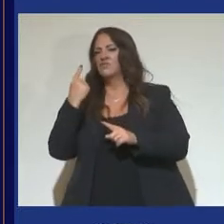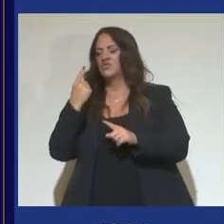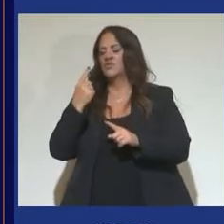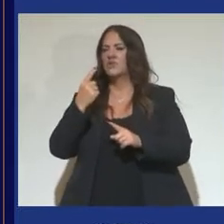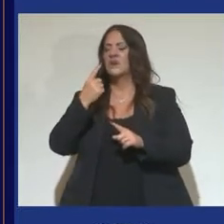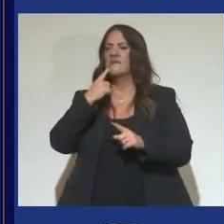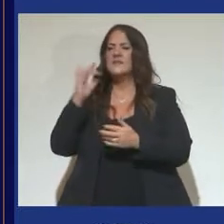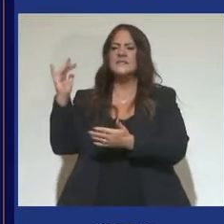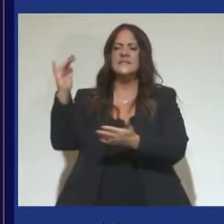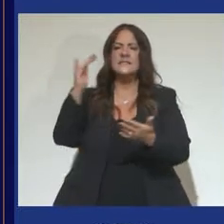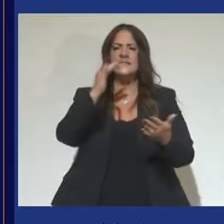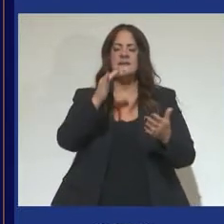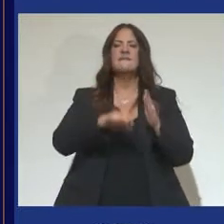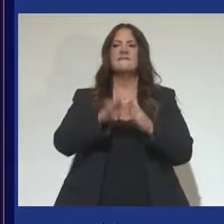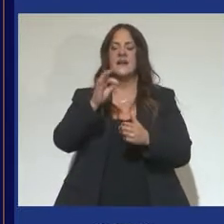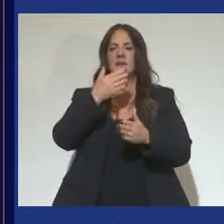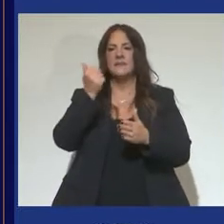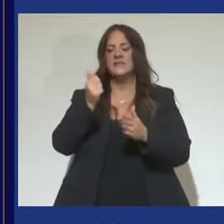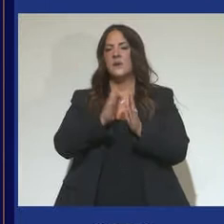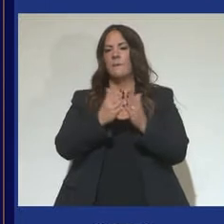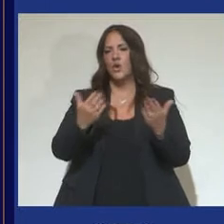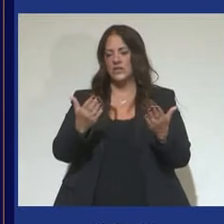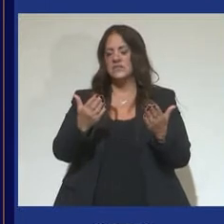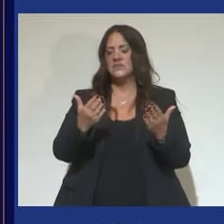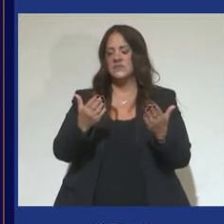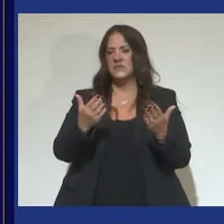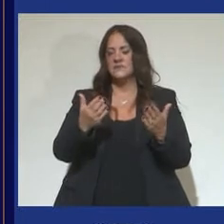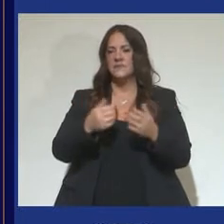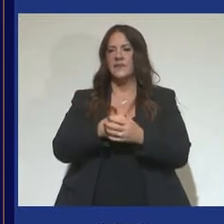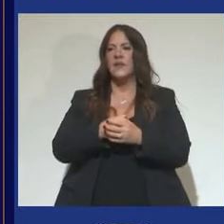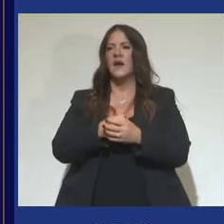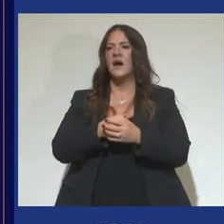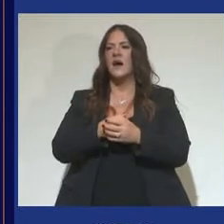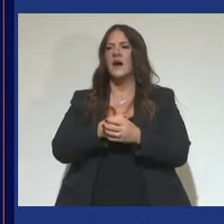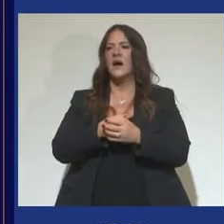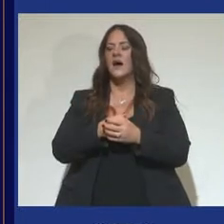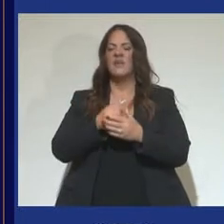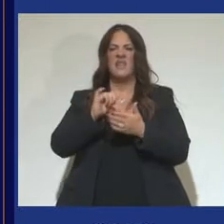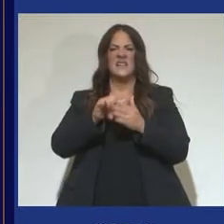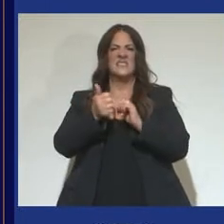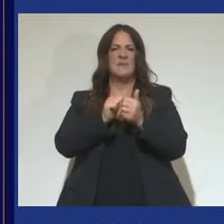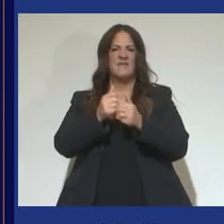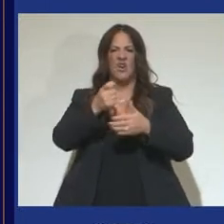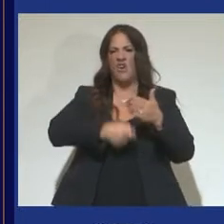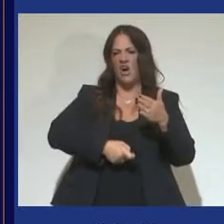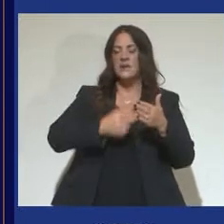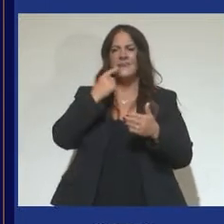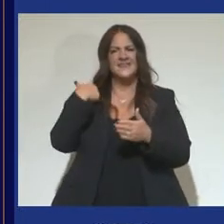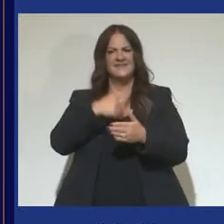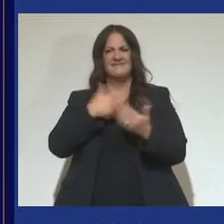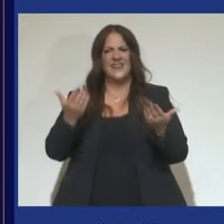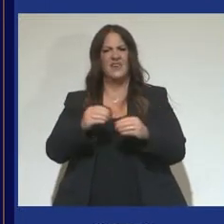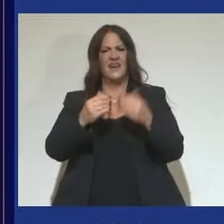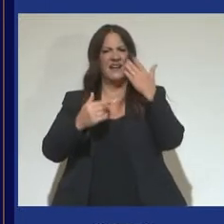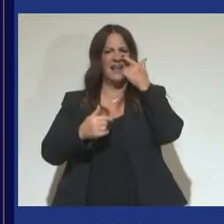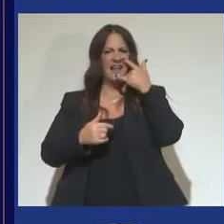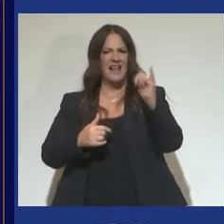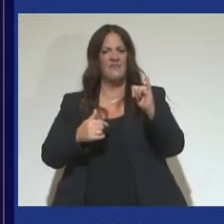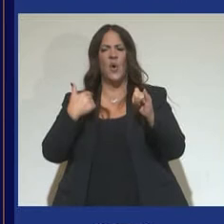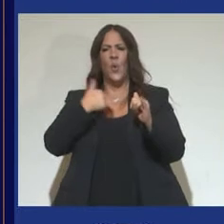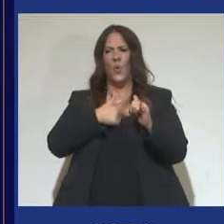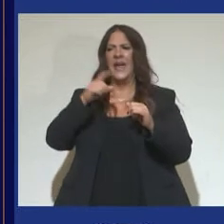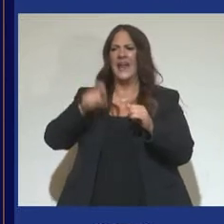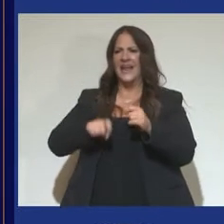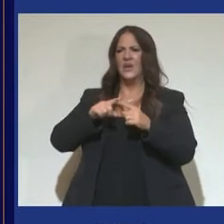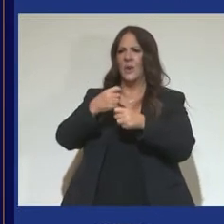libros open source que con con derechos de autor públicos y haremos más les diré